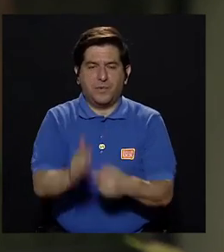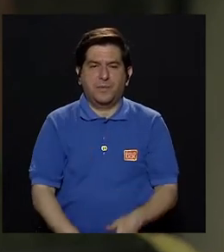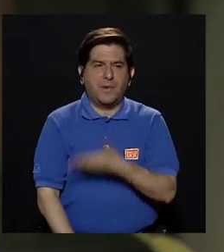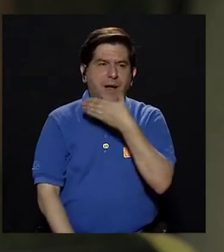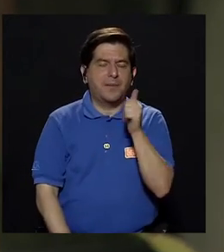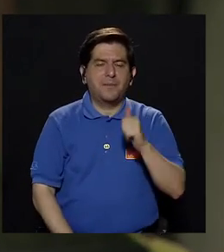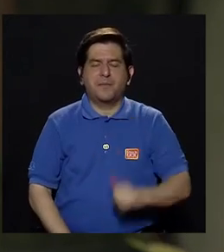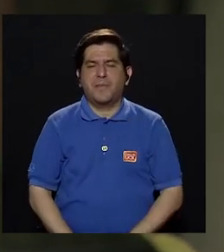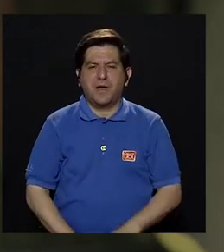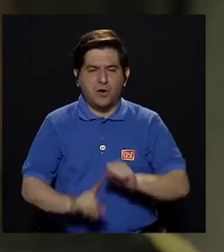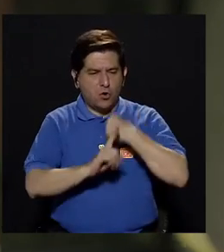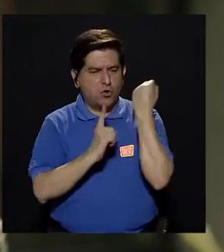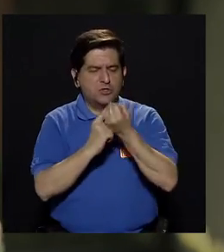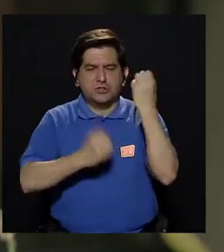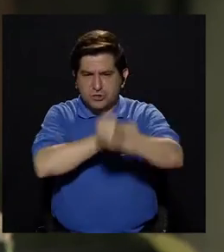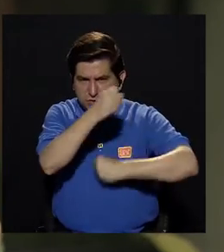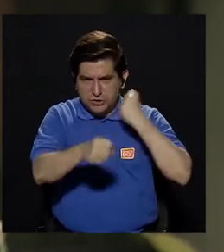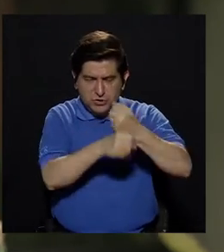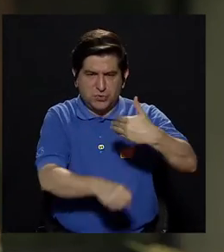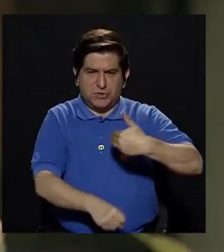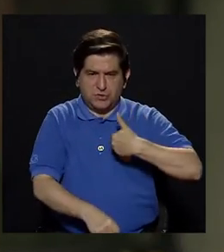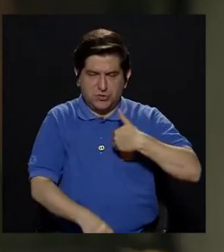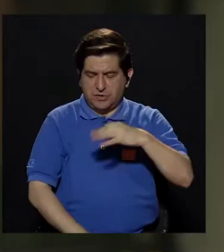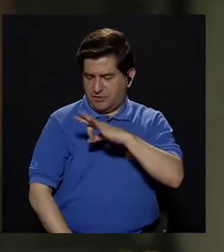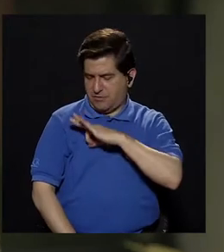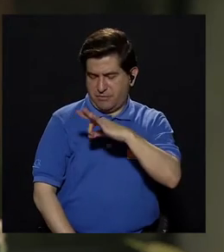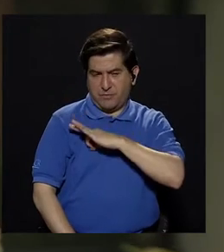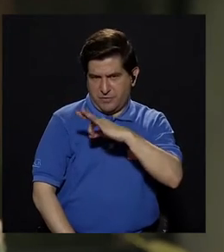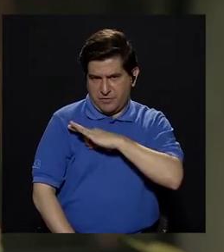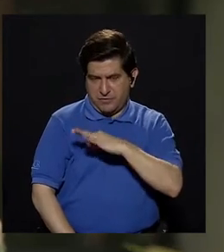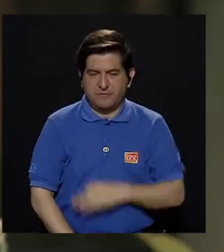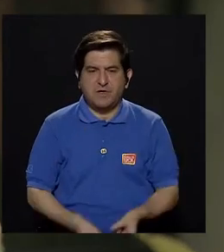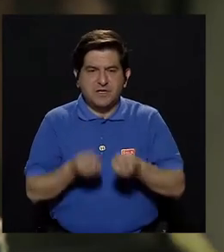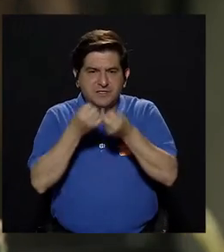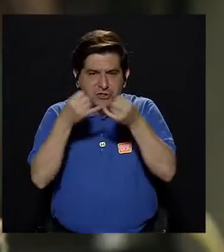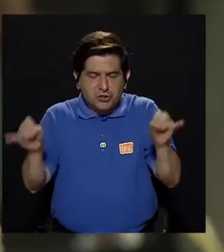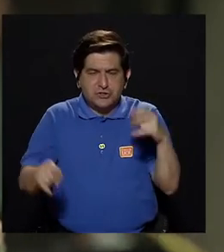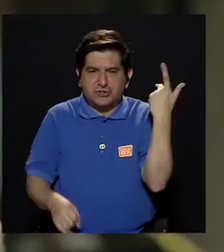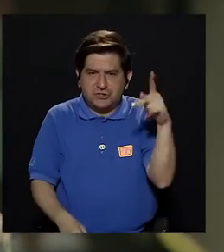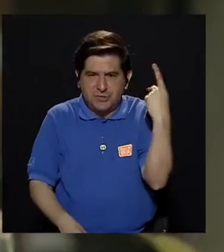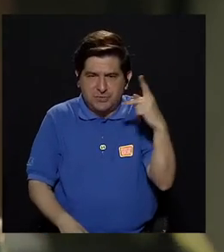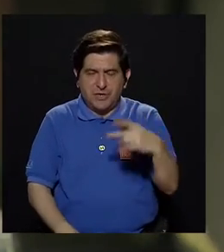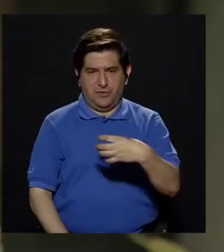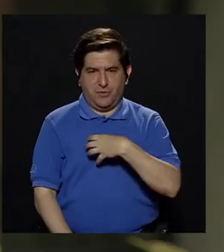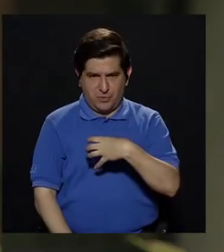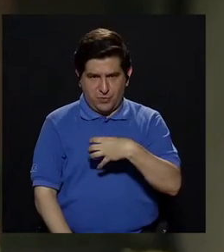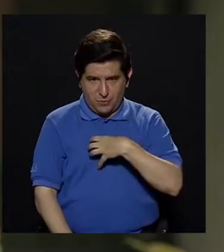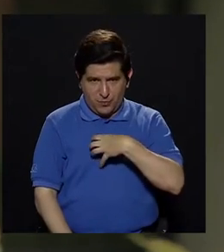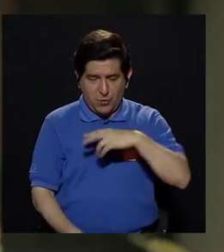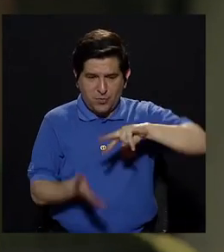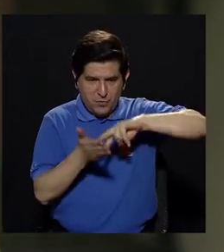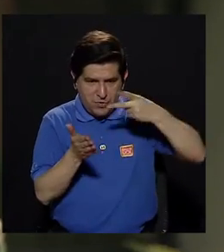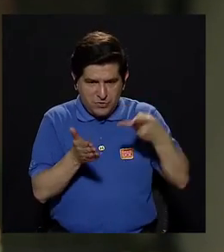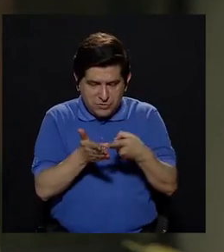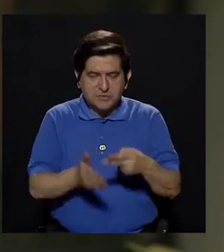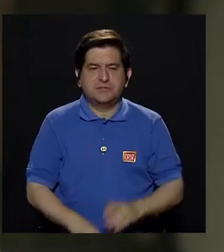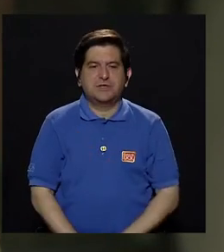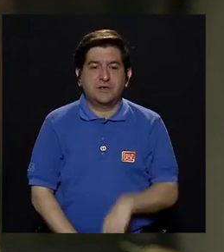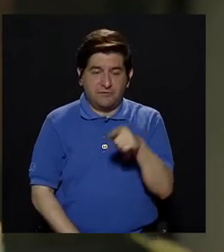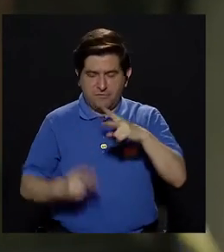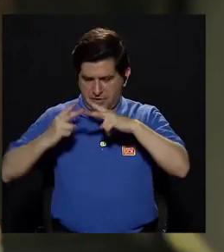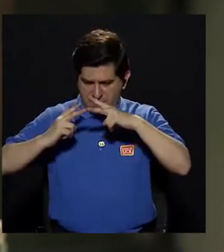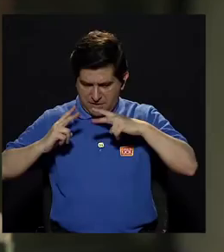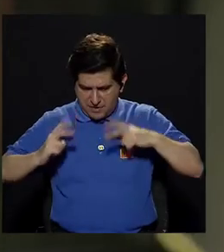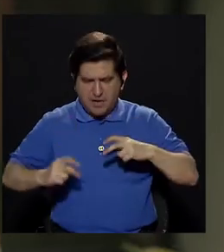el mejor rango de edad en el que obtenemos más beneficios sin generar riesgos propios de lo que son las